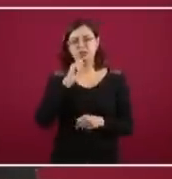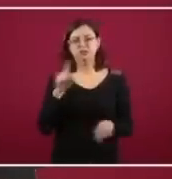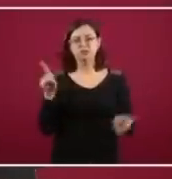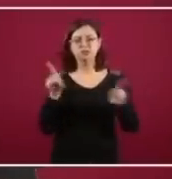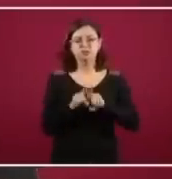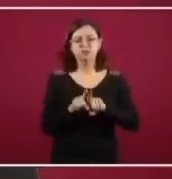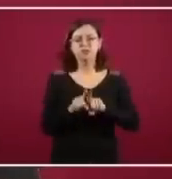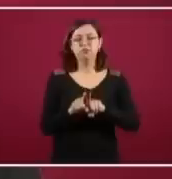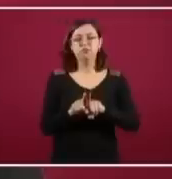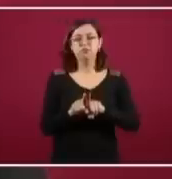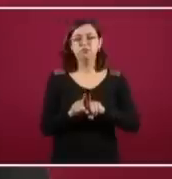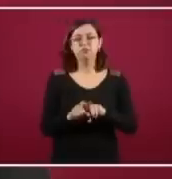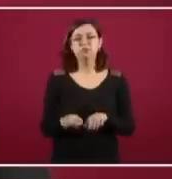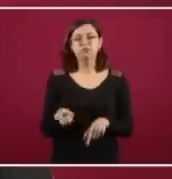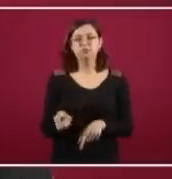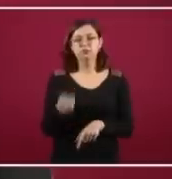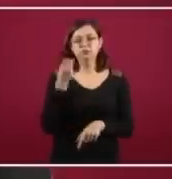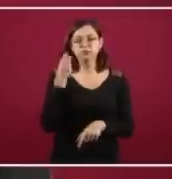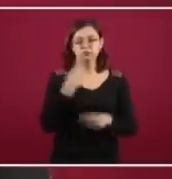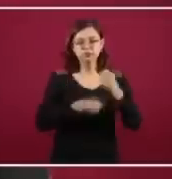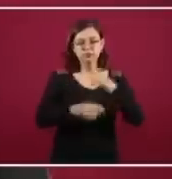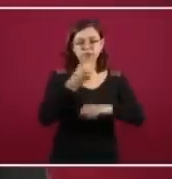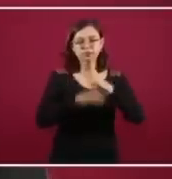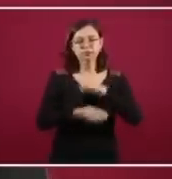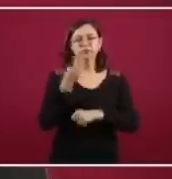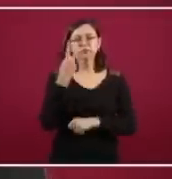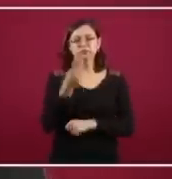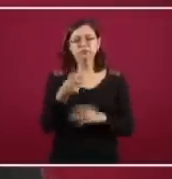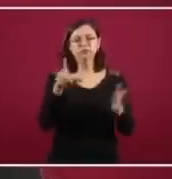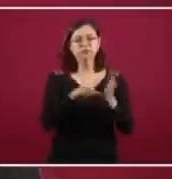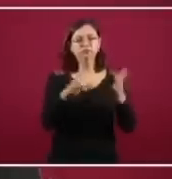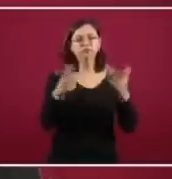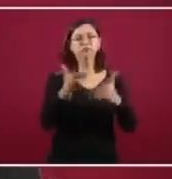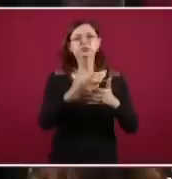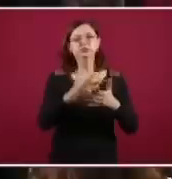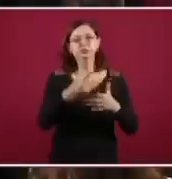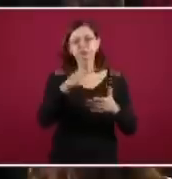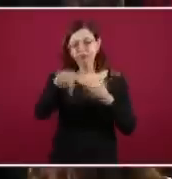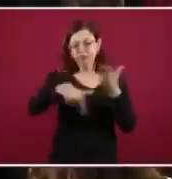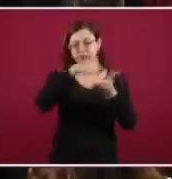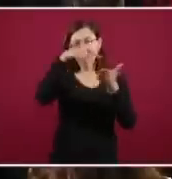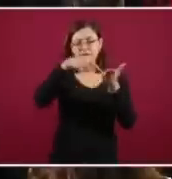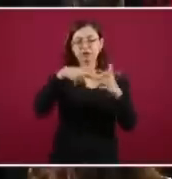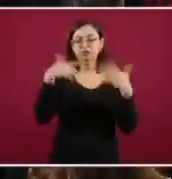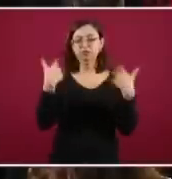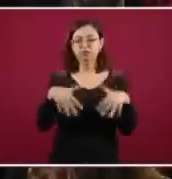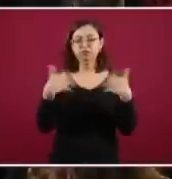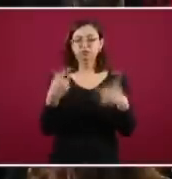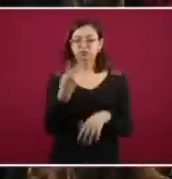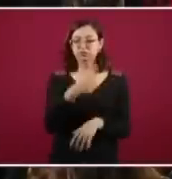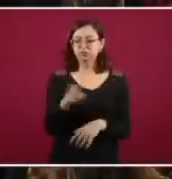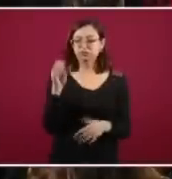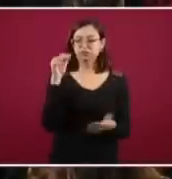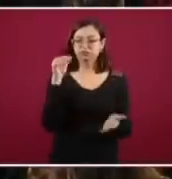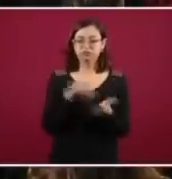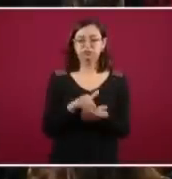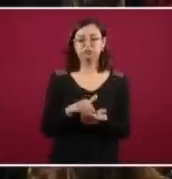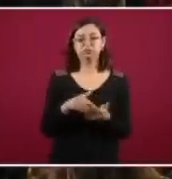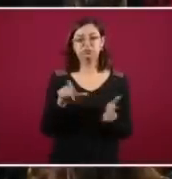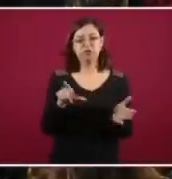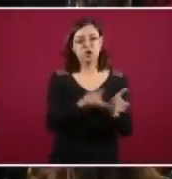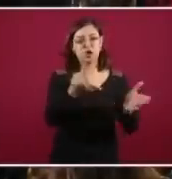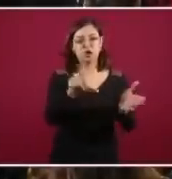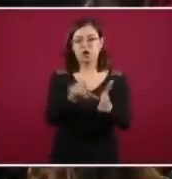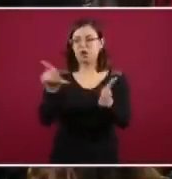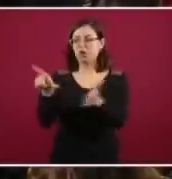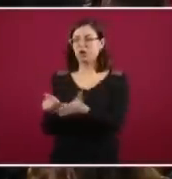dos sucursales cada tienda, estamos hablando de una cantidad por mucho superior a los 200,000